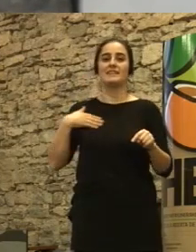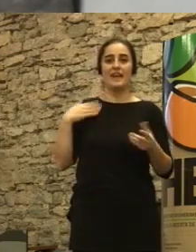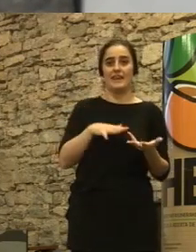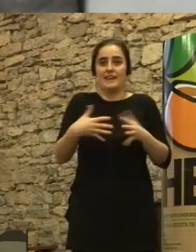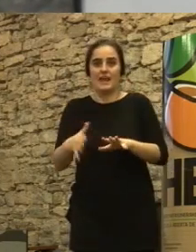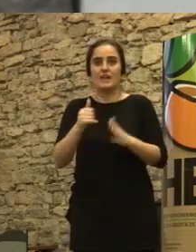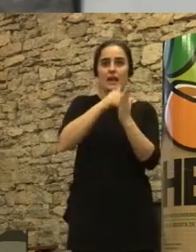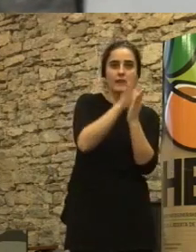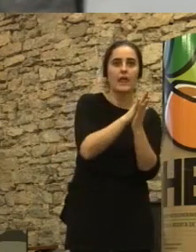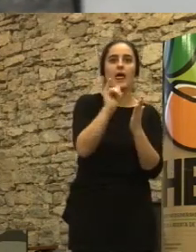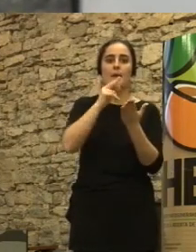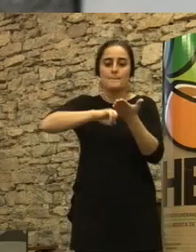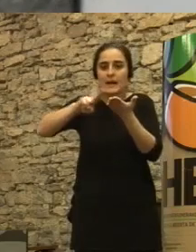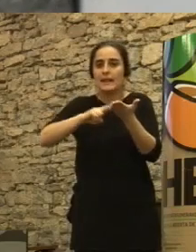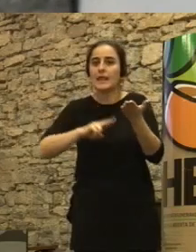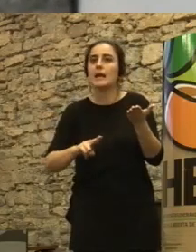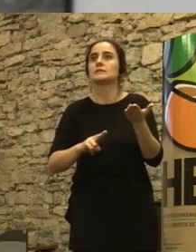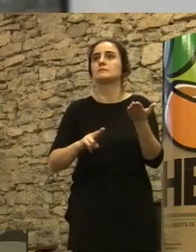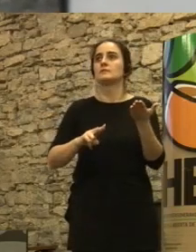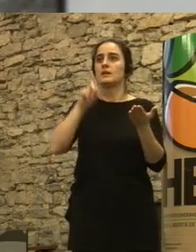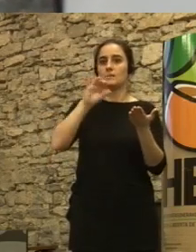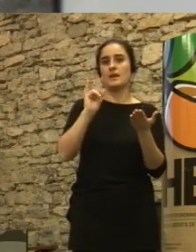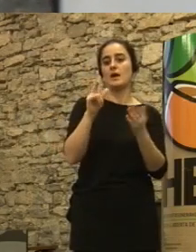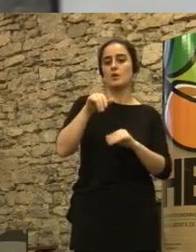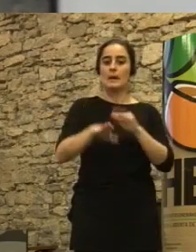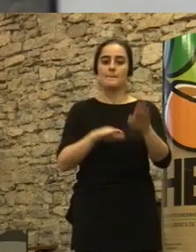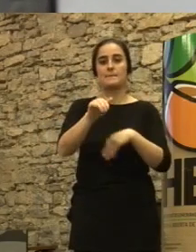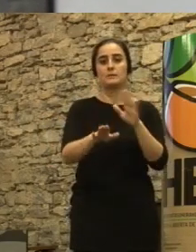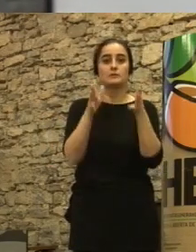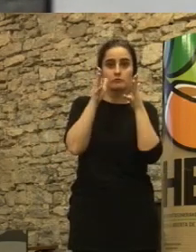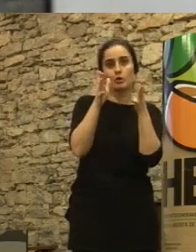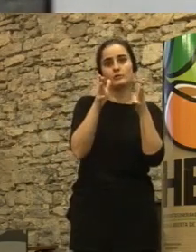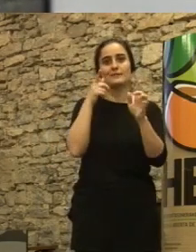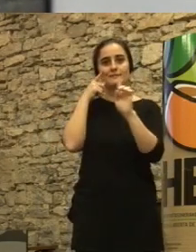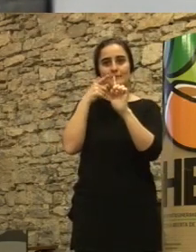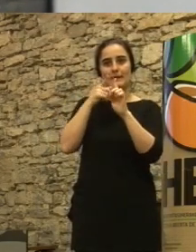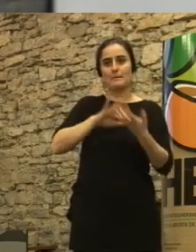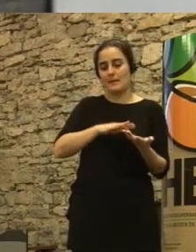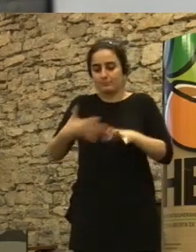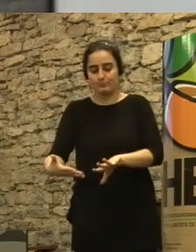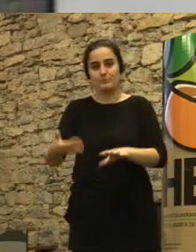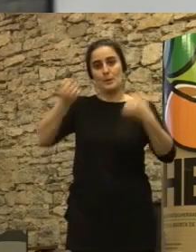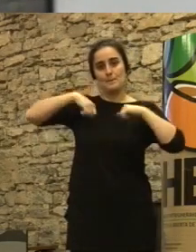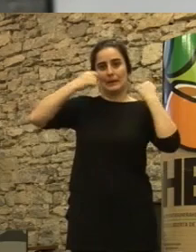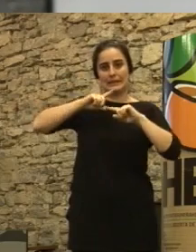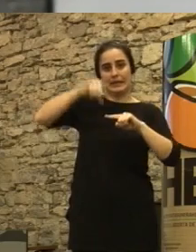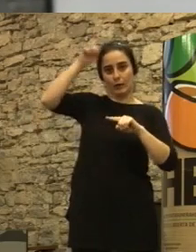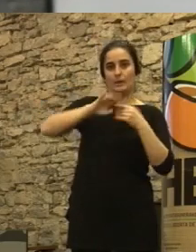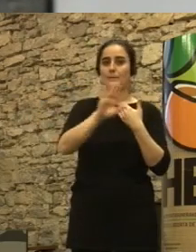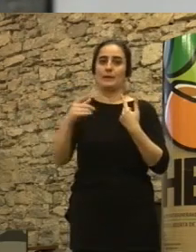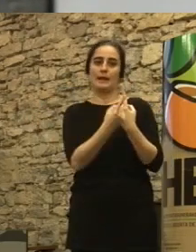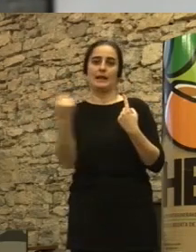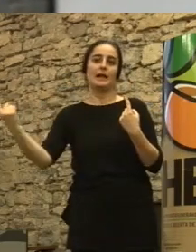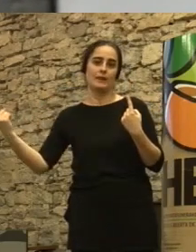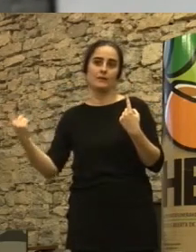está el cartel, están las pegatinas y están las indicaciones y las sugerencias para poder poner en marcha en cada comunidad de